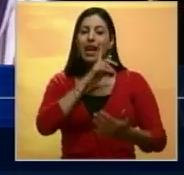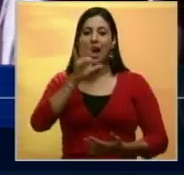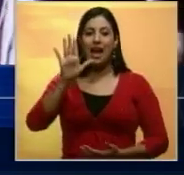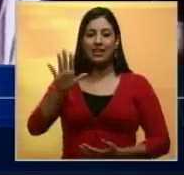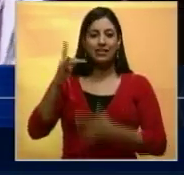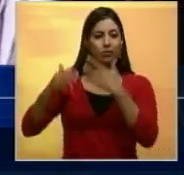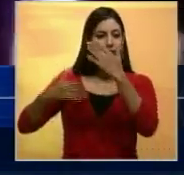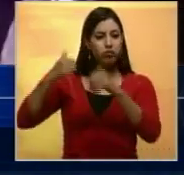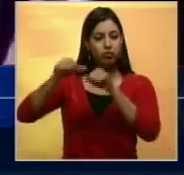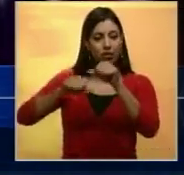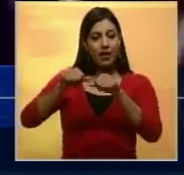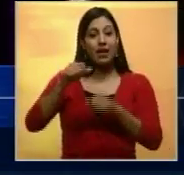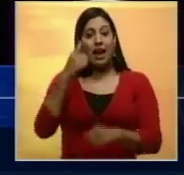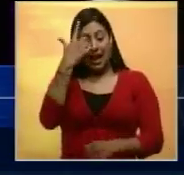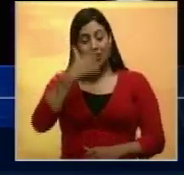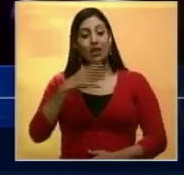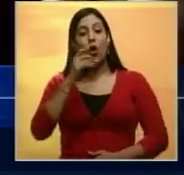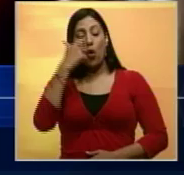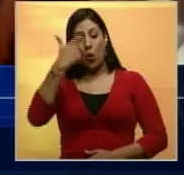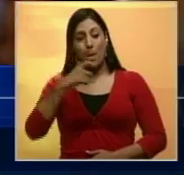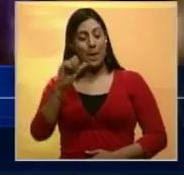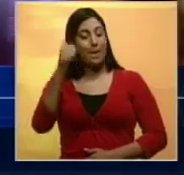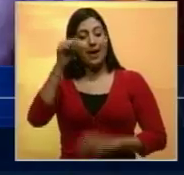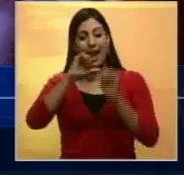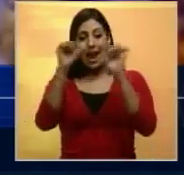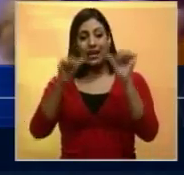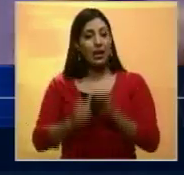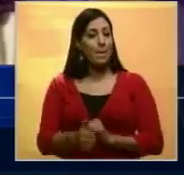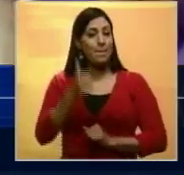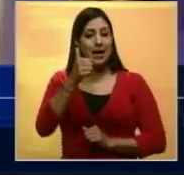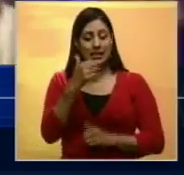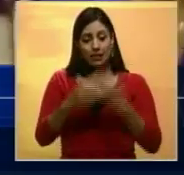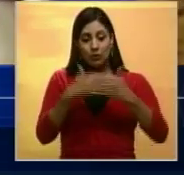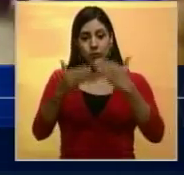marcaron época. Fue sin lugar a dudas una de las figuras artísticas